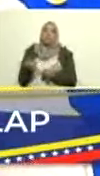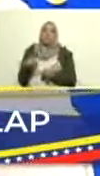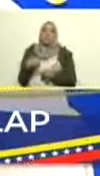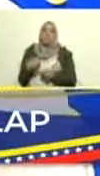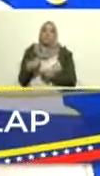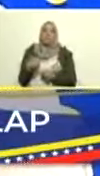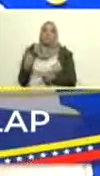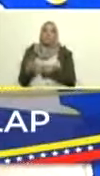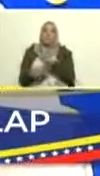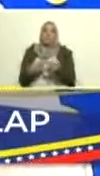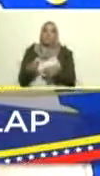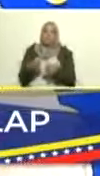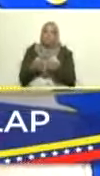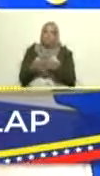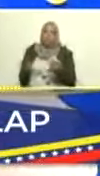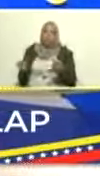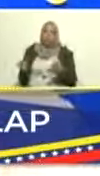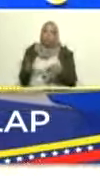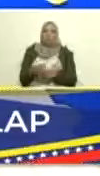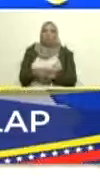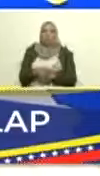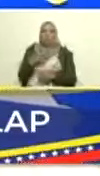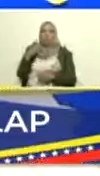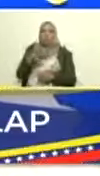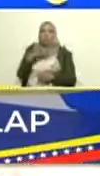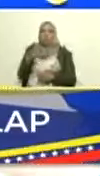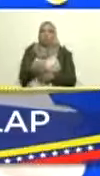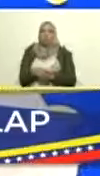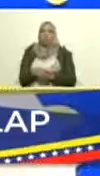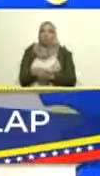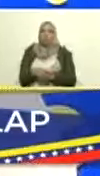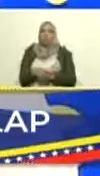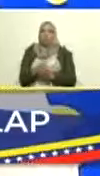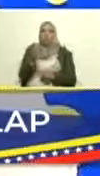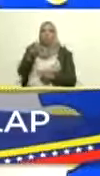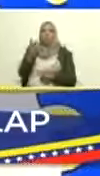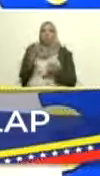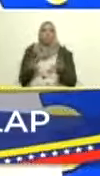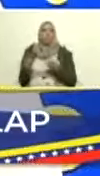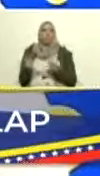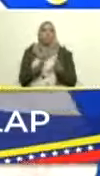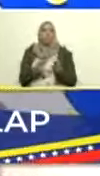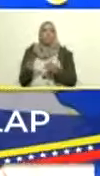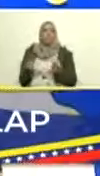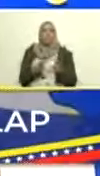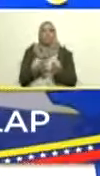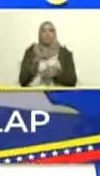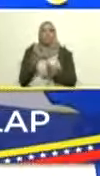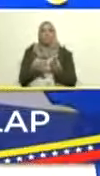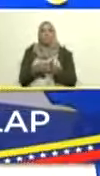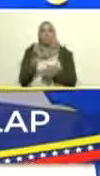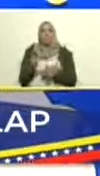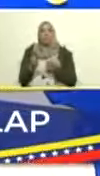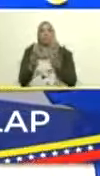una política pública aquel 12 de marzo del